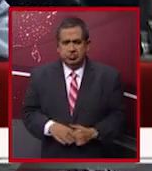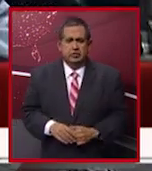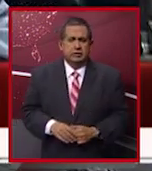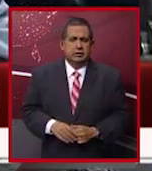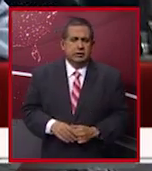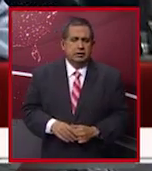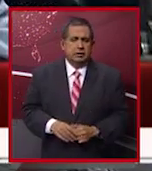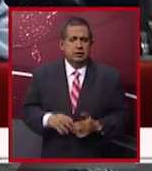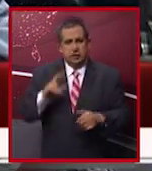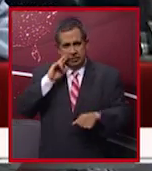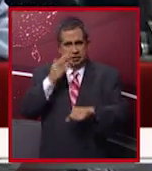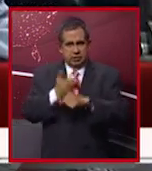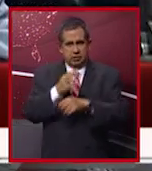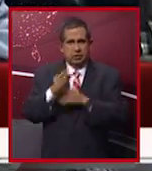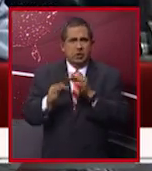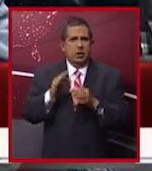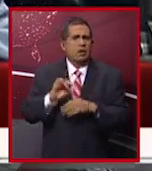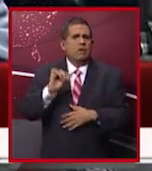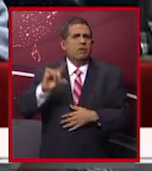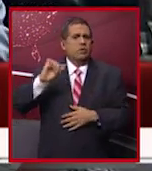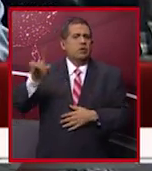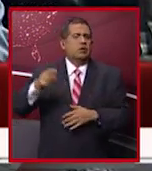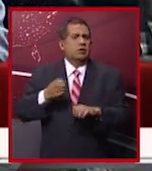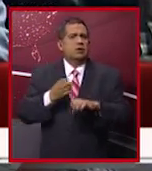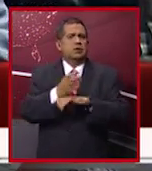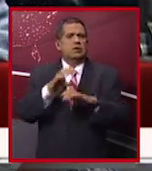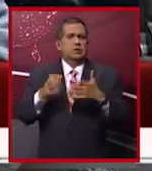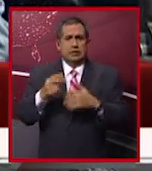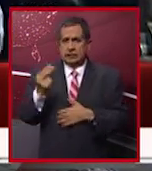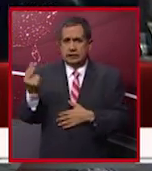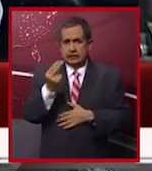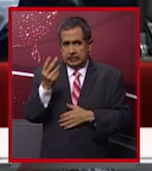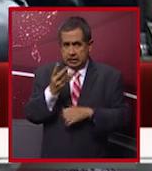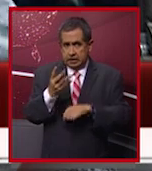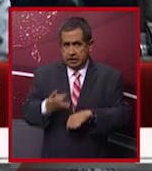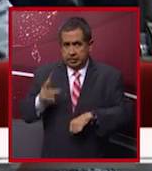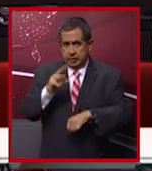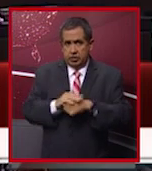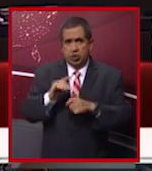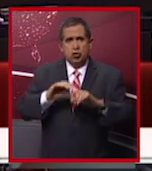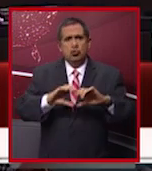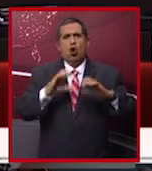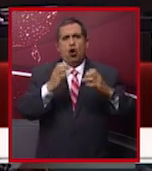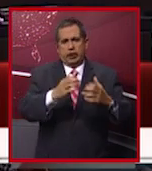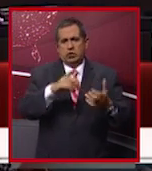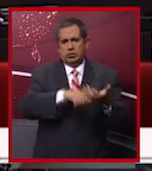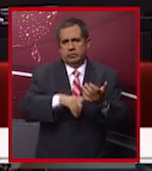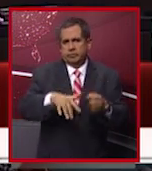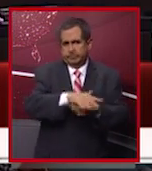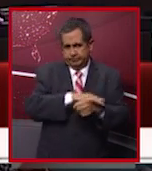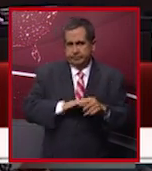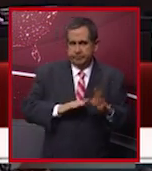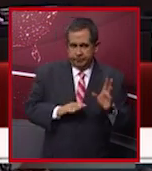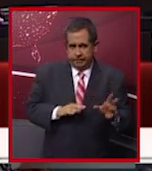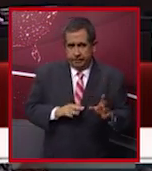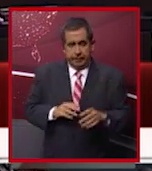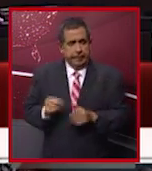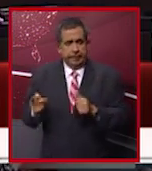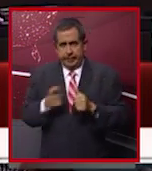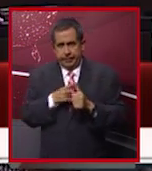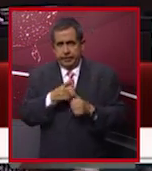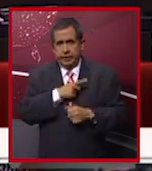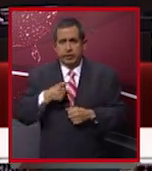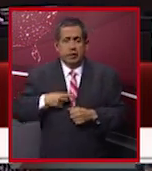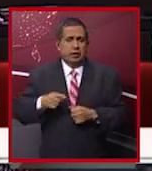Bueno, en cuanto a la responsabilidad de los funcionarios de las entidades federativas, se requiere la autorización de sus respectivos congresos locales y se obliga a los